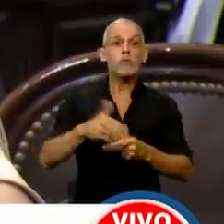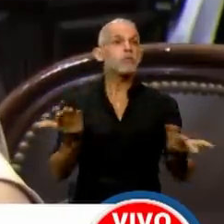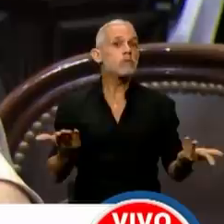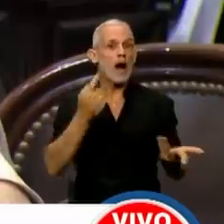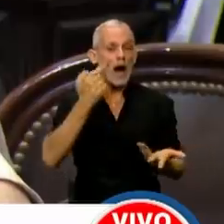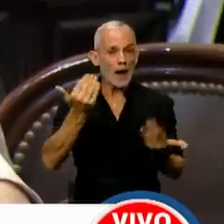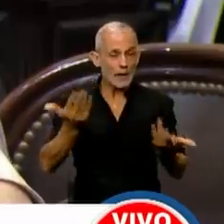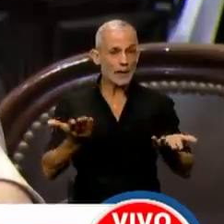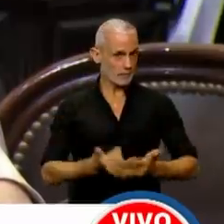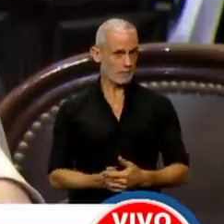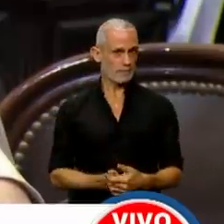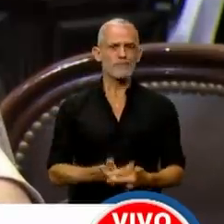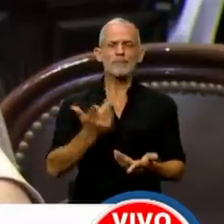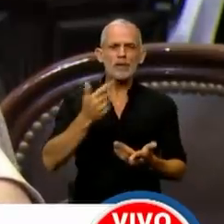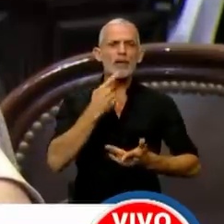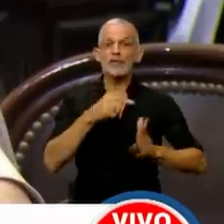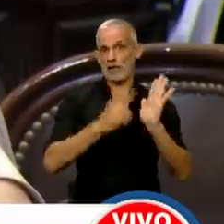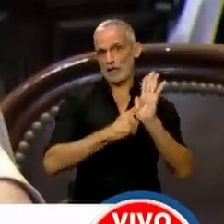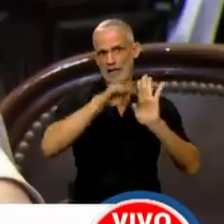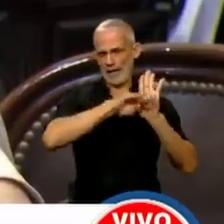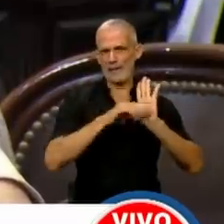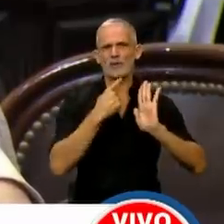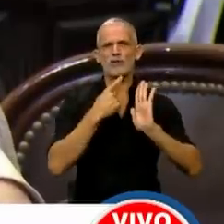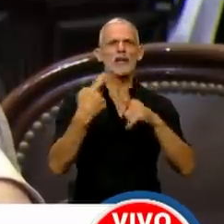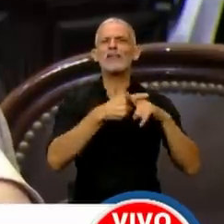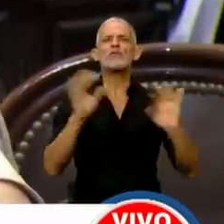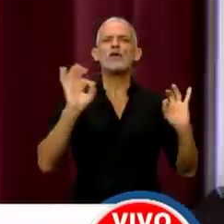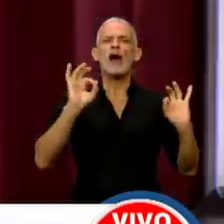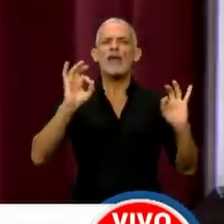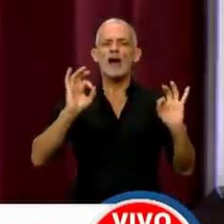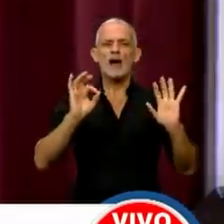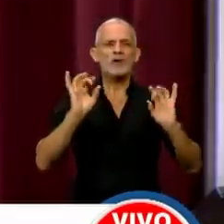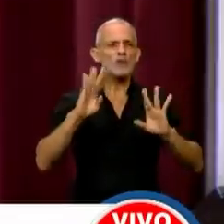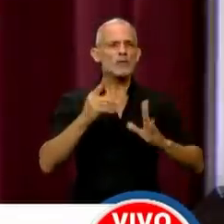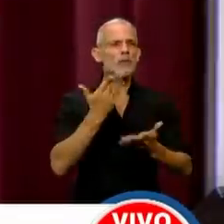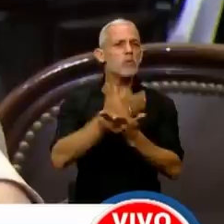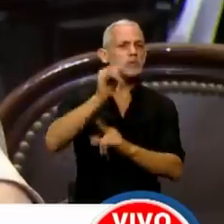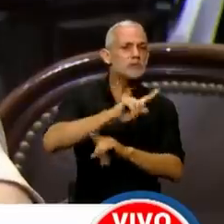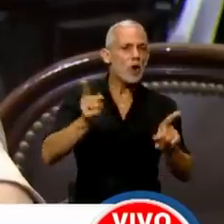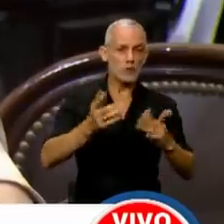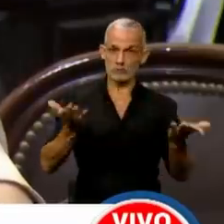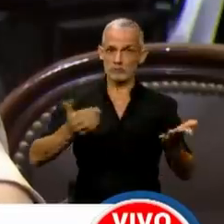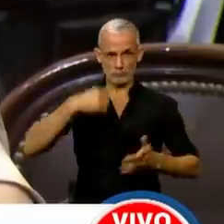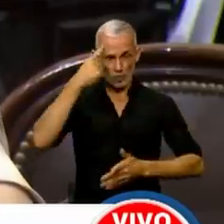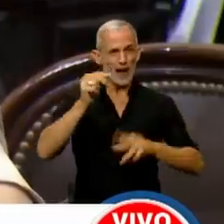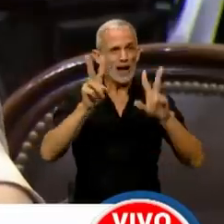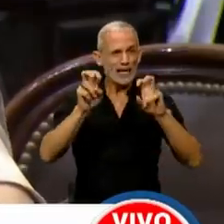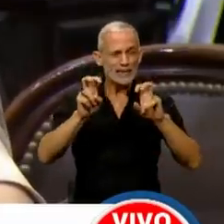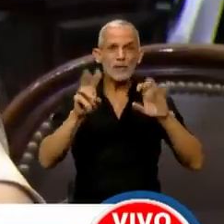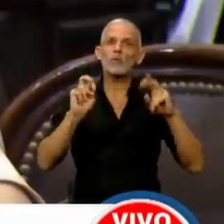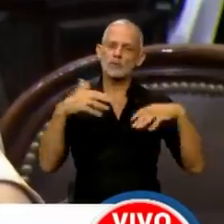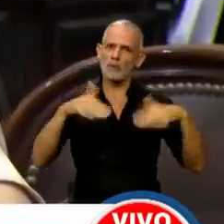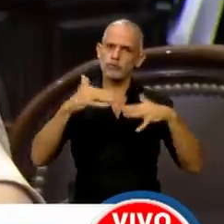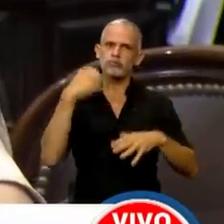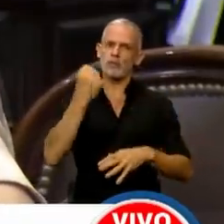vuelta y dice el reglamento, sin discusión. De todos modos, me parece que el tema es un tema